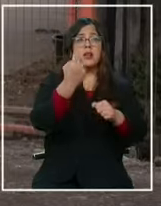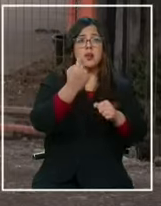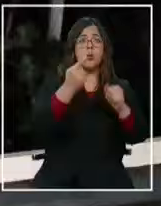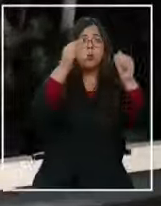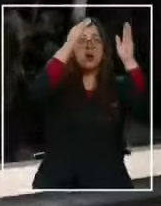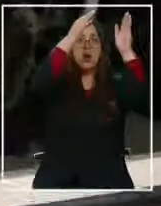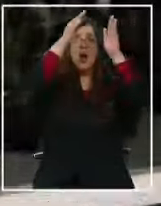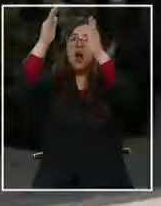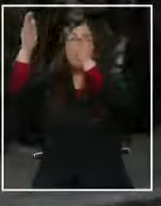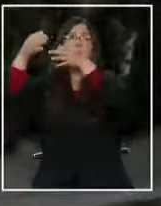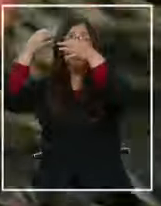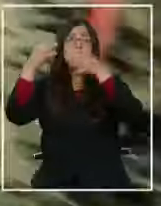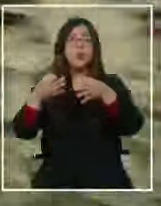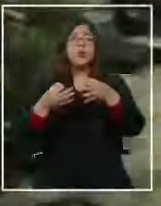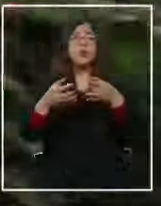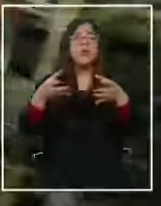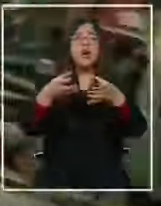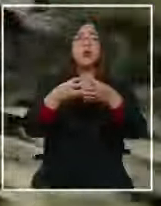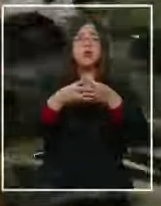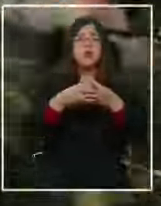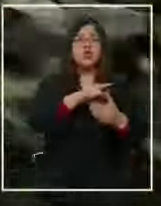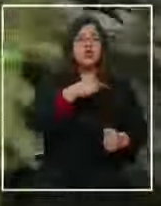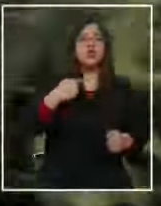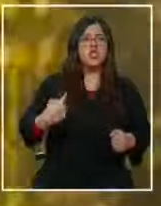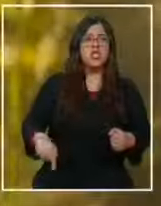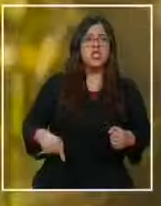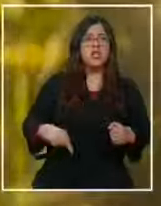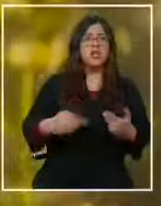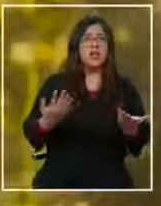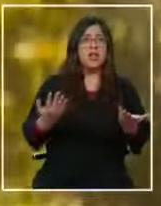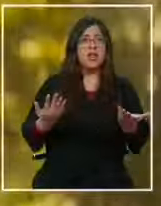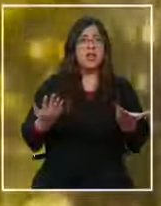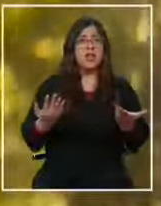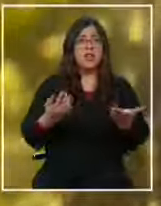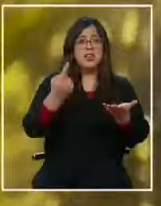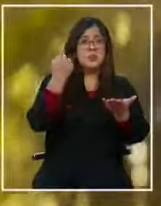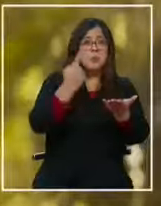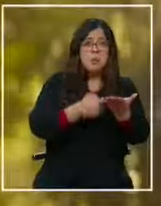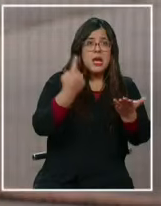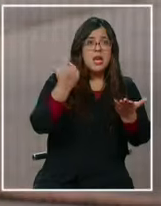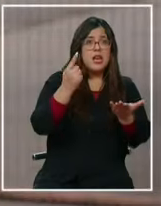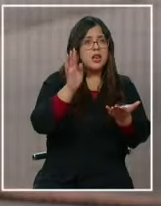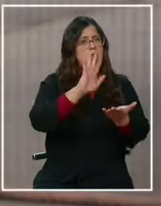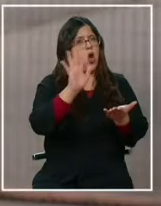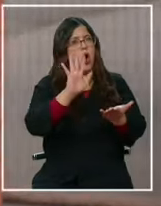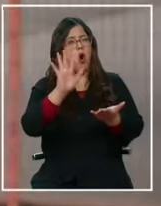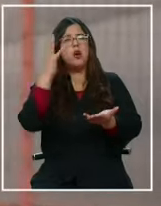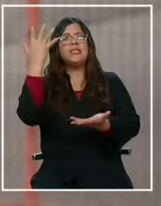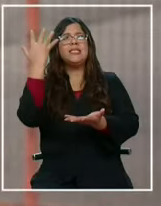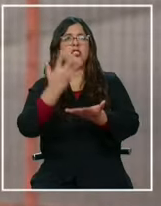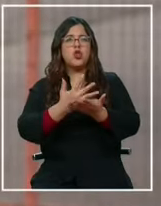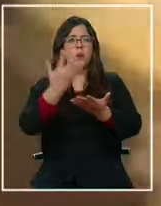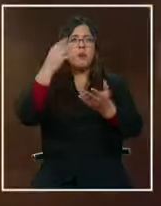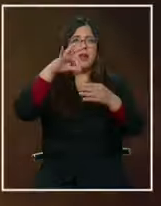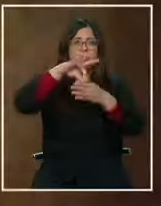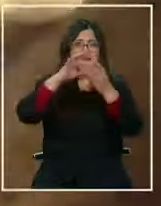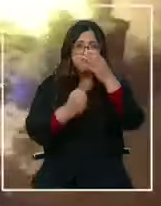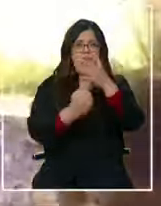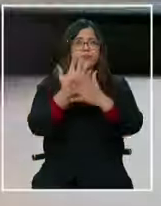una organización criminal china para cultivar no 100, ni 500, ni 1000, sino que casi 5000 plantas de